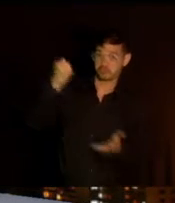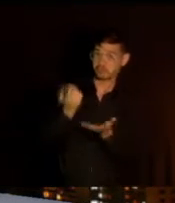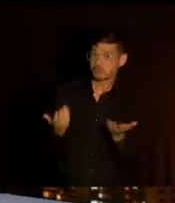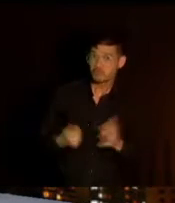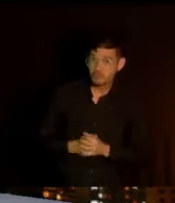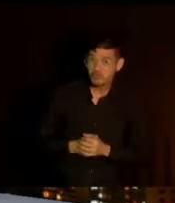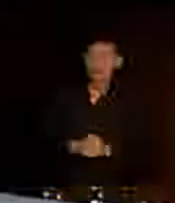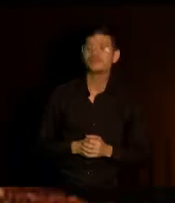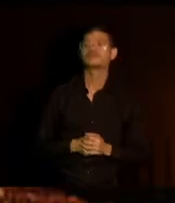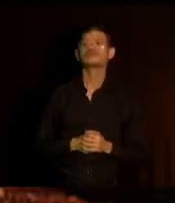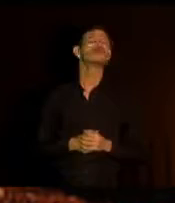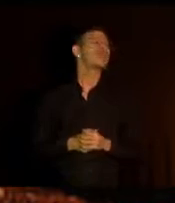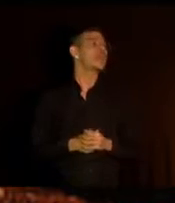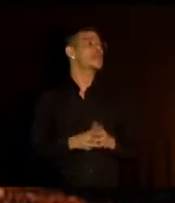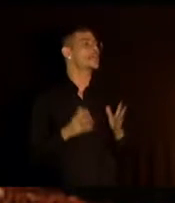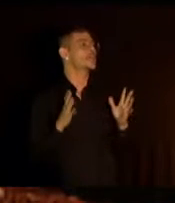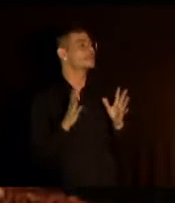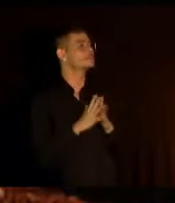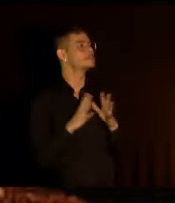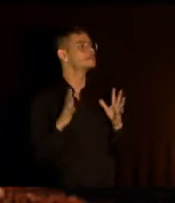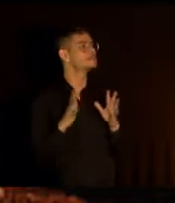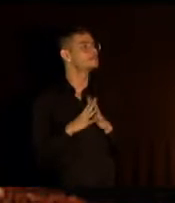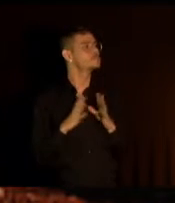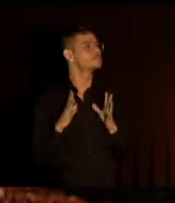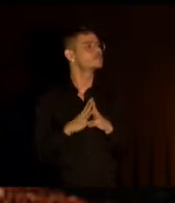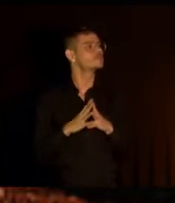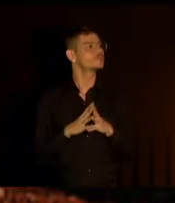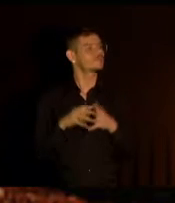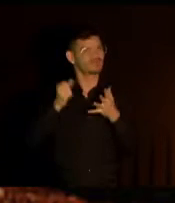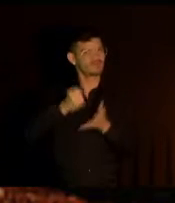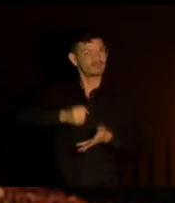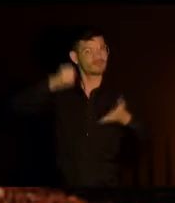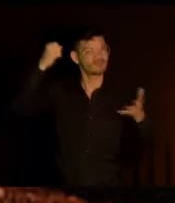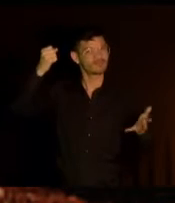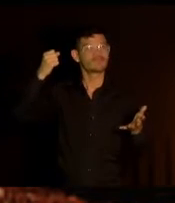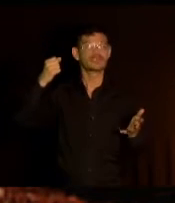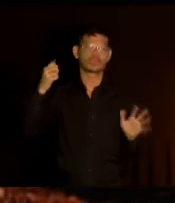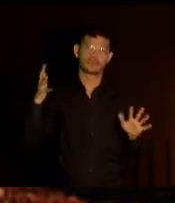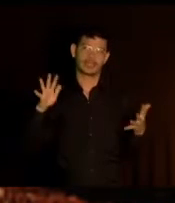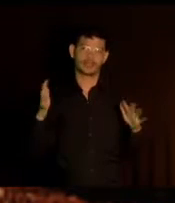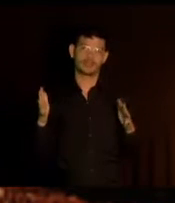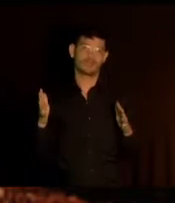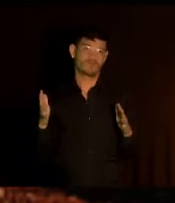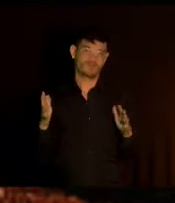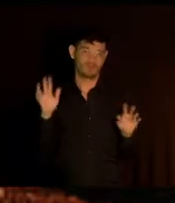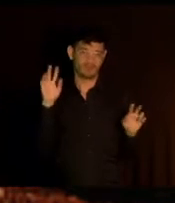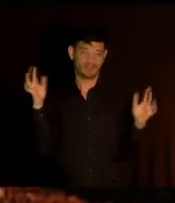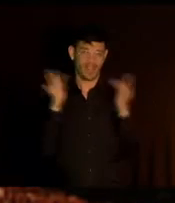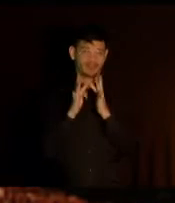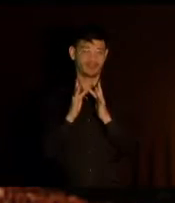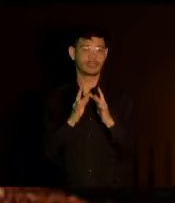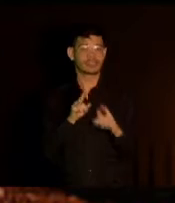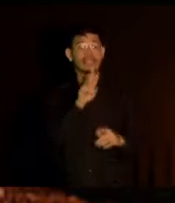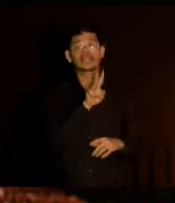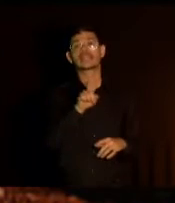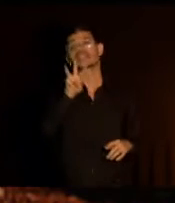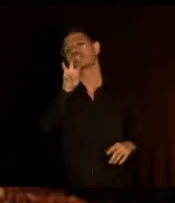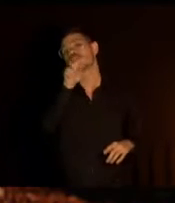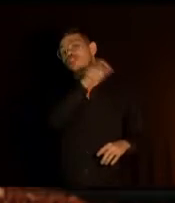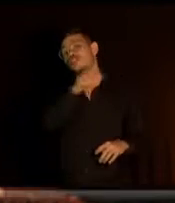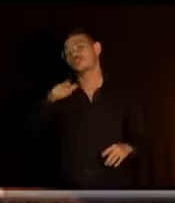presupuestalmente tendríamos más de 18 presidentes de federaciones haciendo